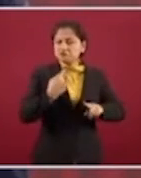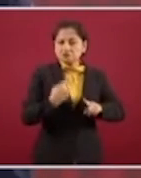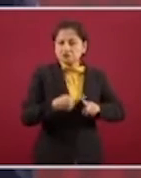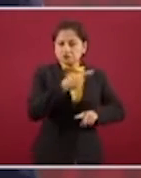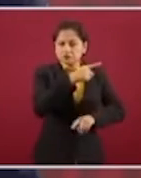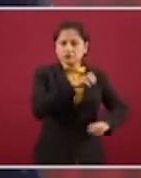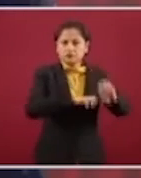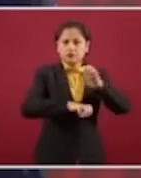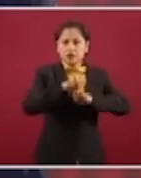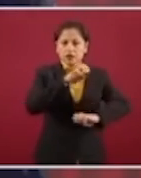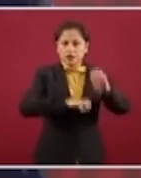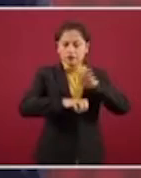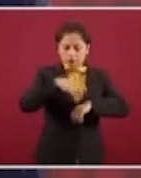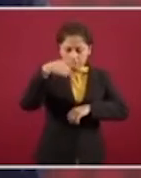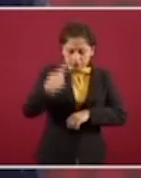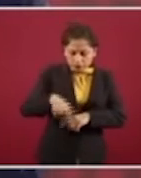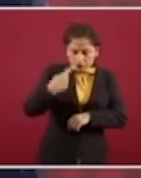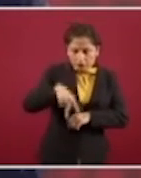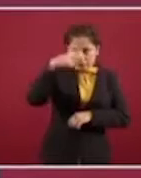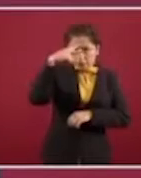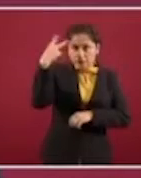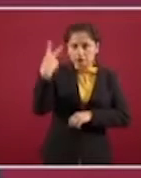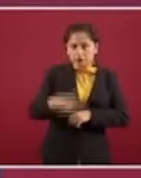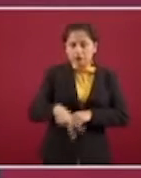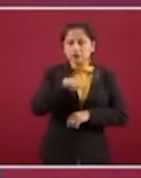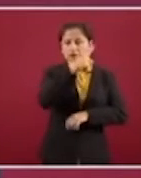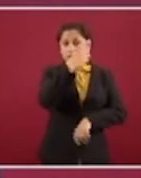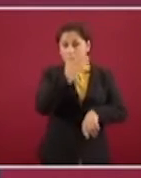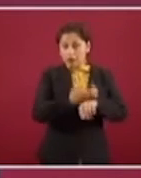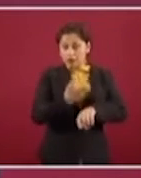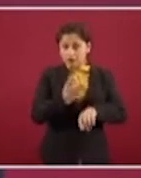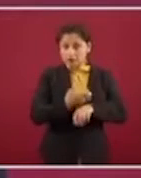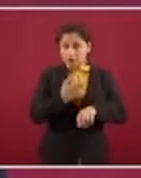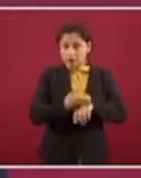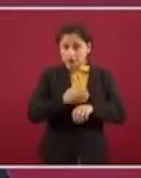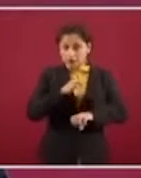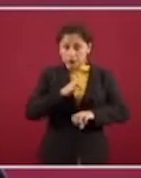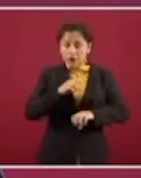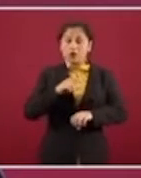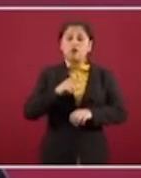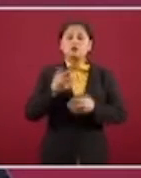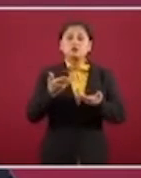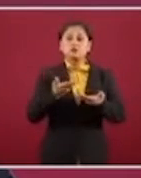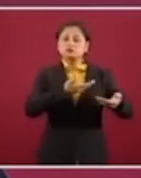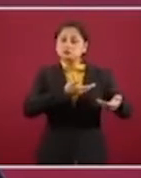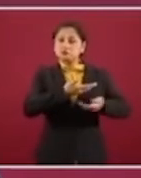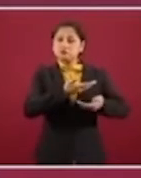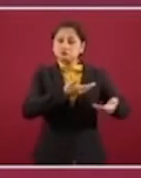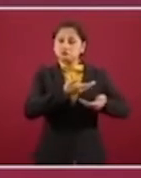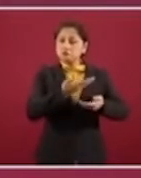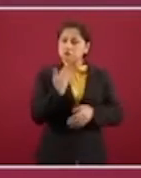Estados Unidos en México. Es muy buena la relación. Esto nos ha ayudado mucho